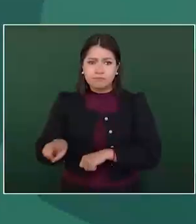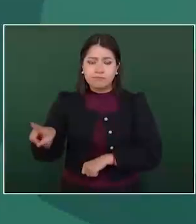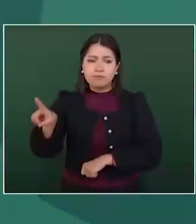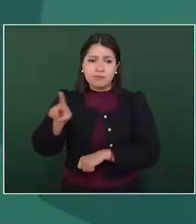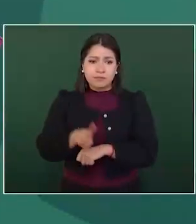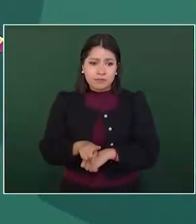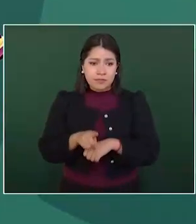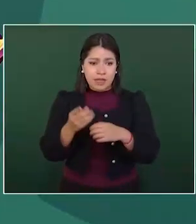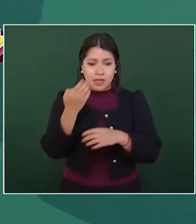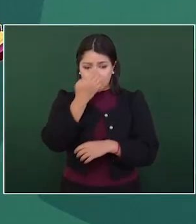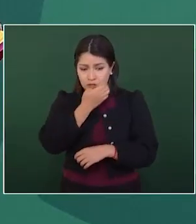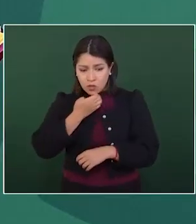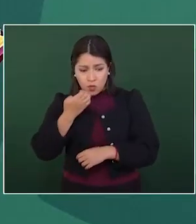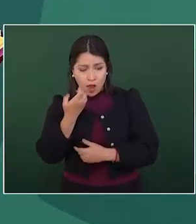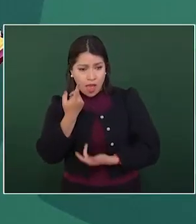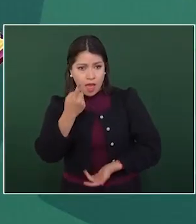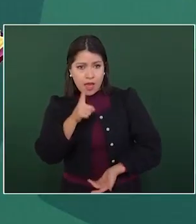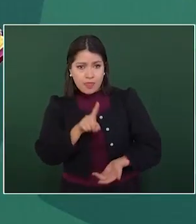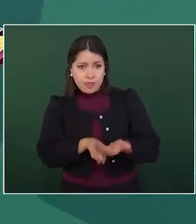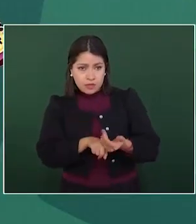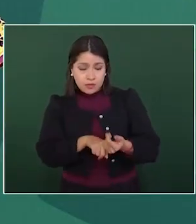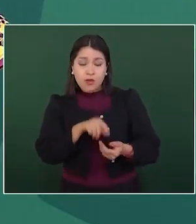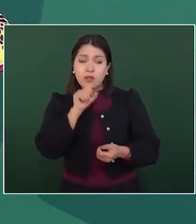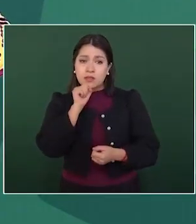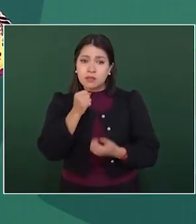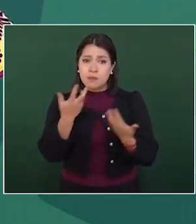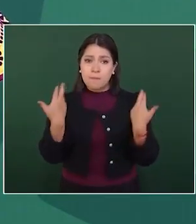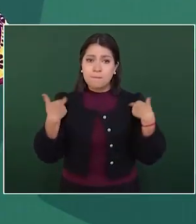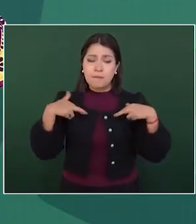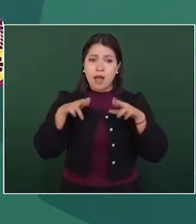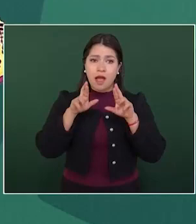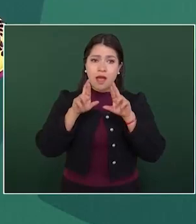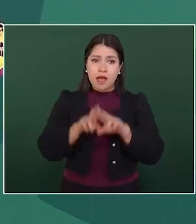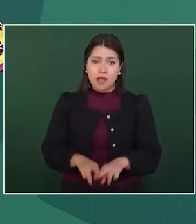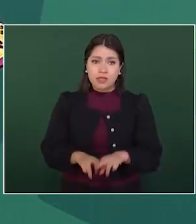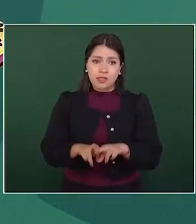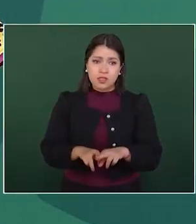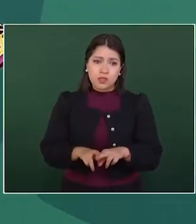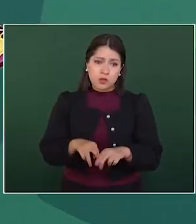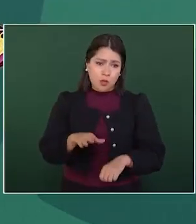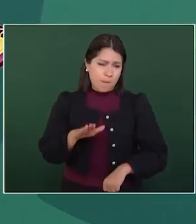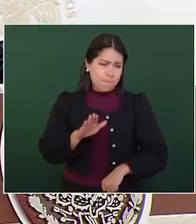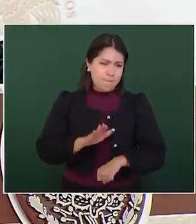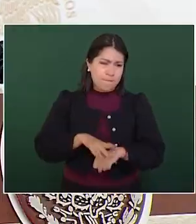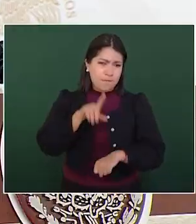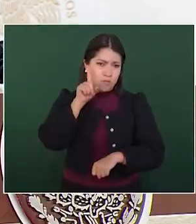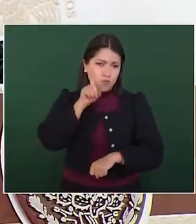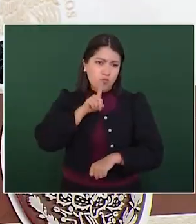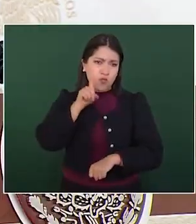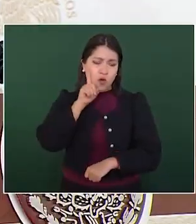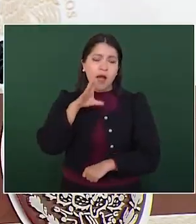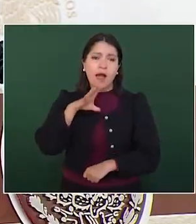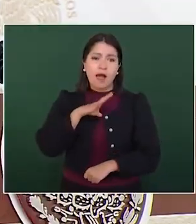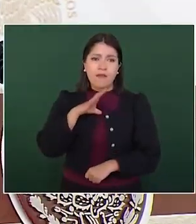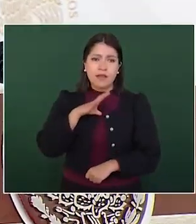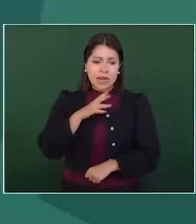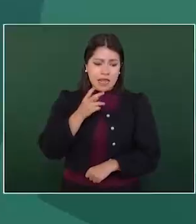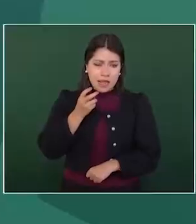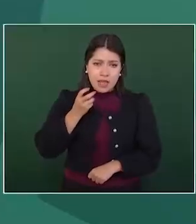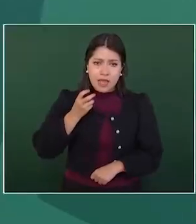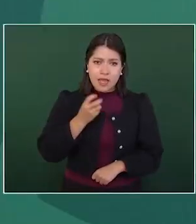aulas y en las escuelas, el magisterio, conformado mayoritariamente por mujeres, impulsa una